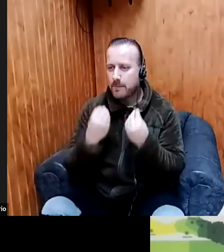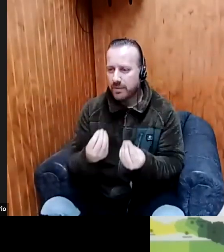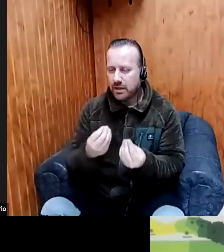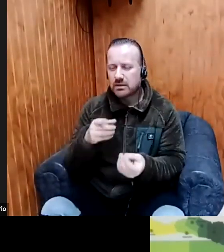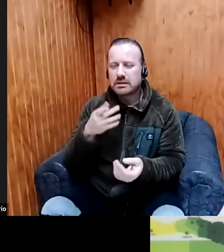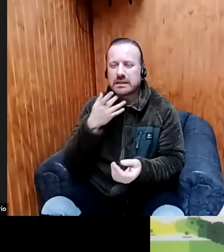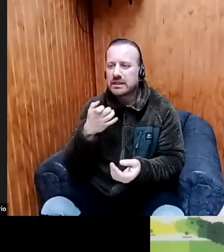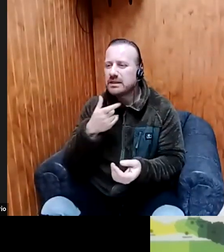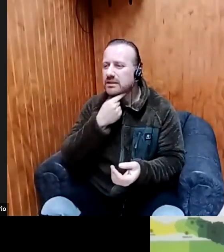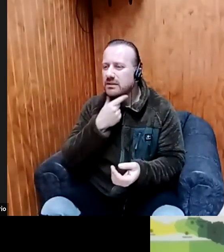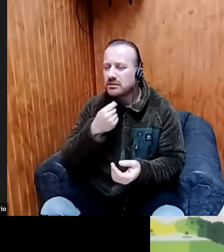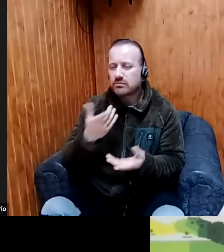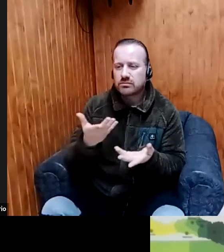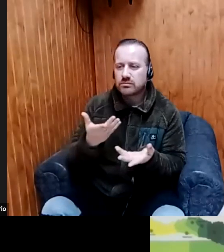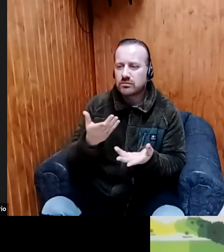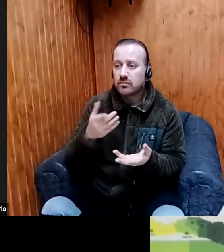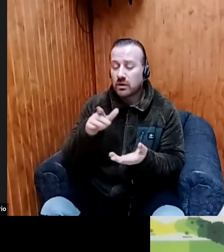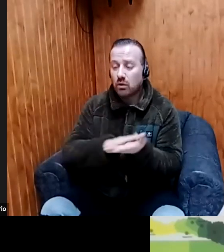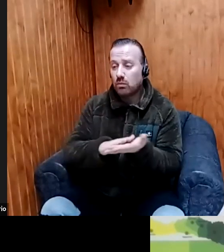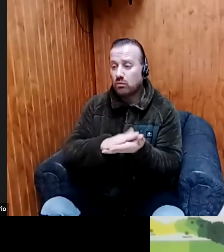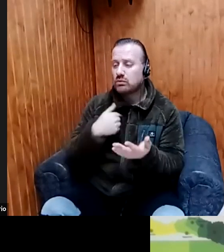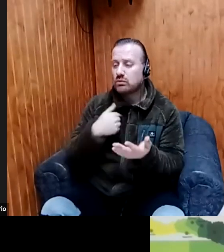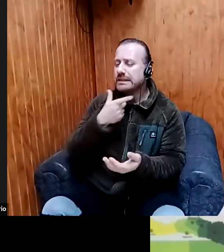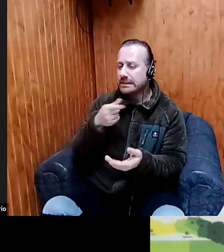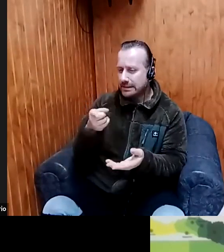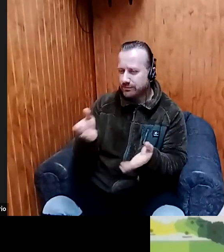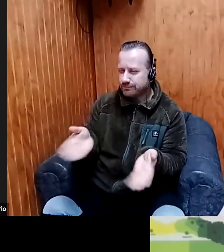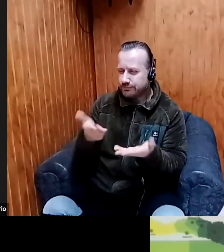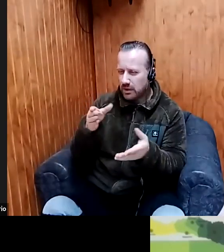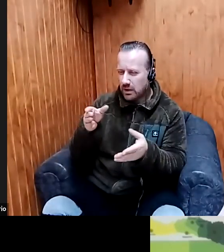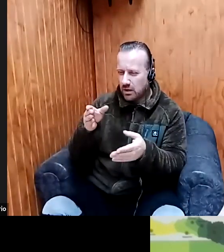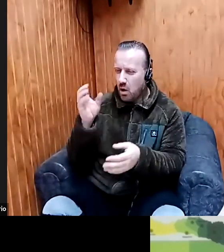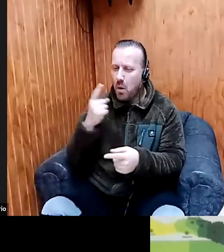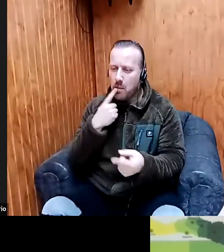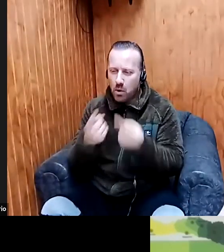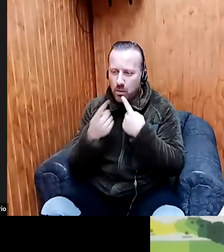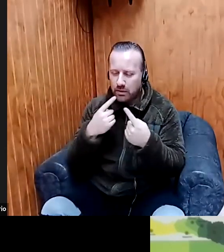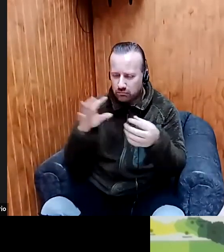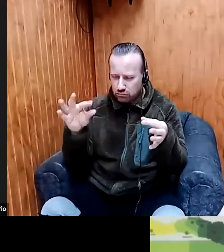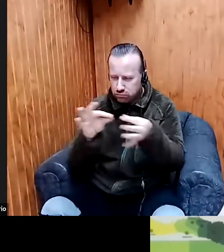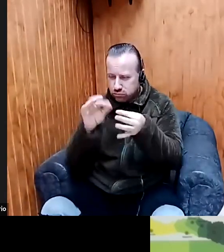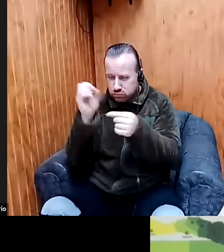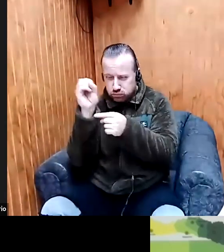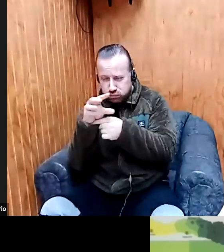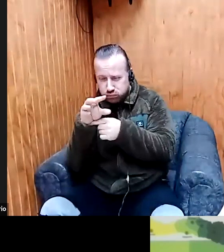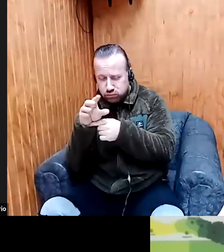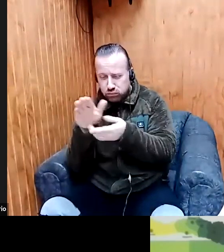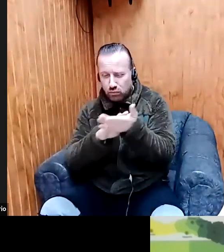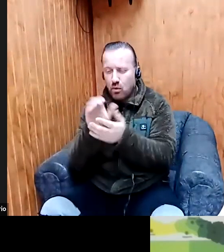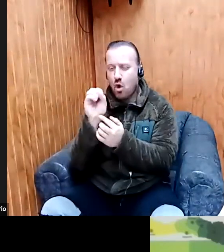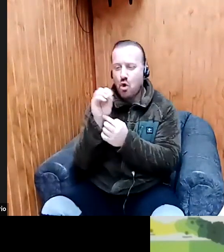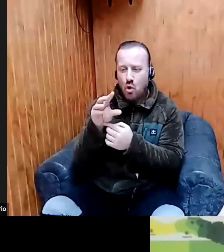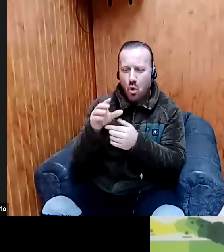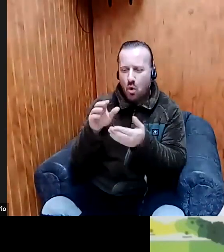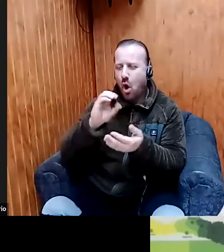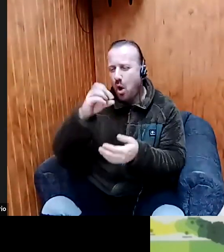estas simulaciones, ¿no? Pues, por ejemplo, quiero que se dediquen a probar series en paralelo para ver cómo varía la iluminación de la bombilla. O de pH,